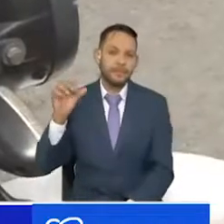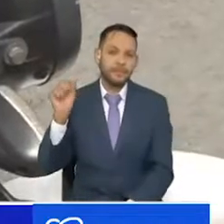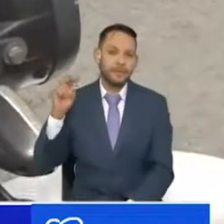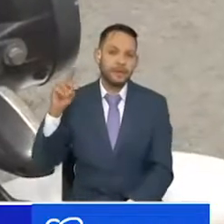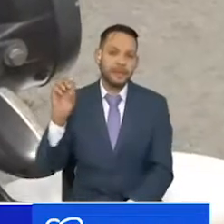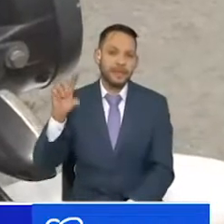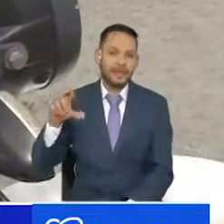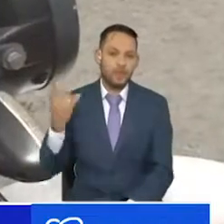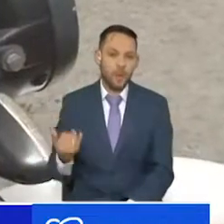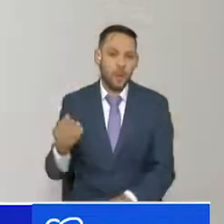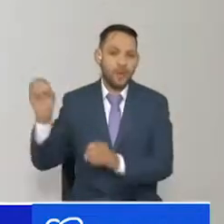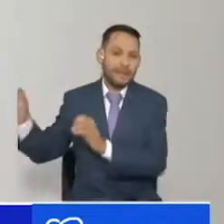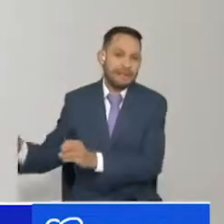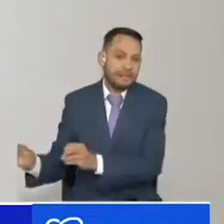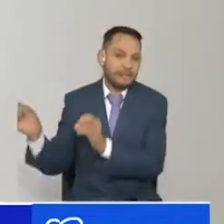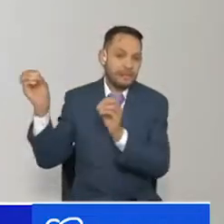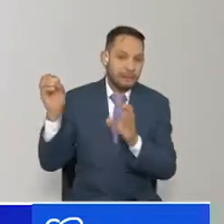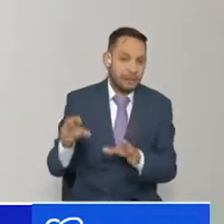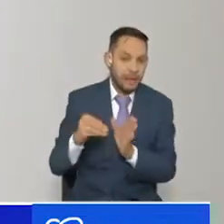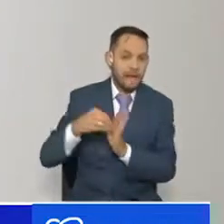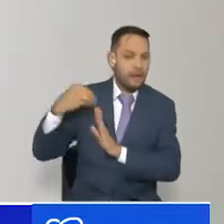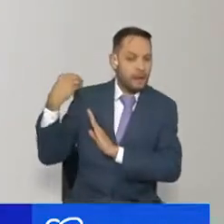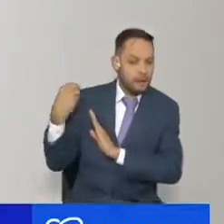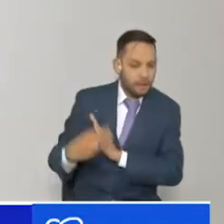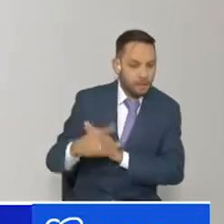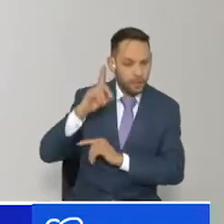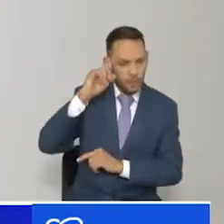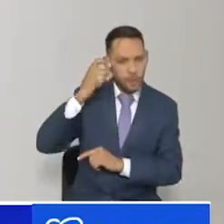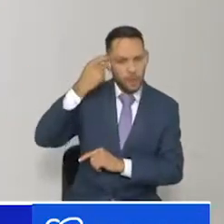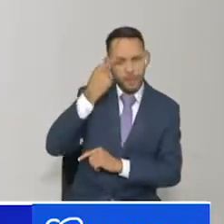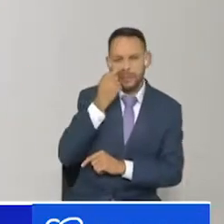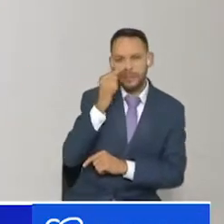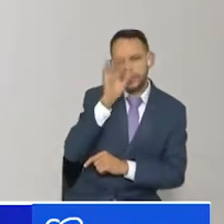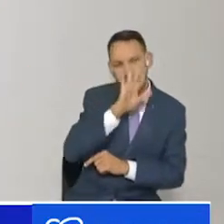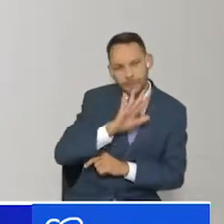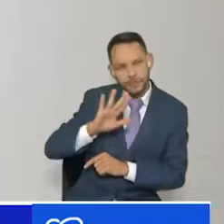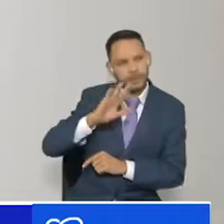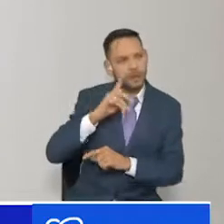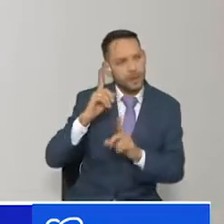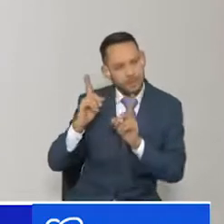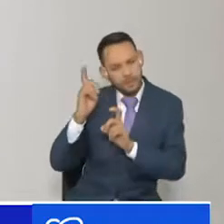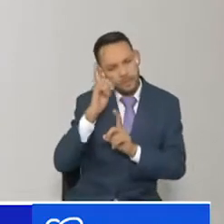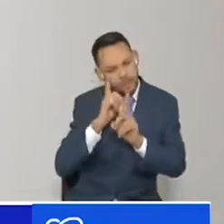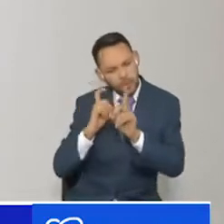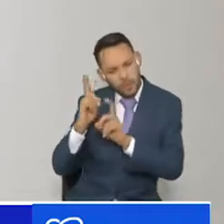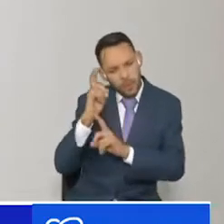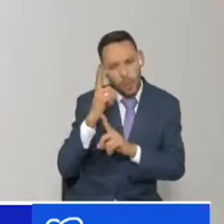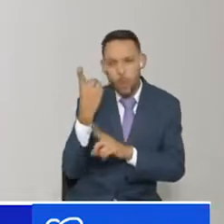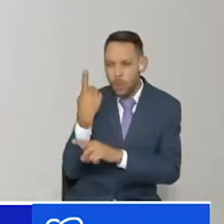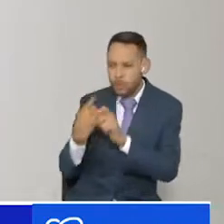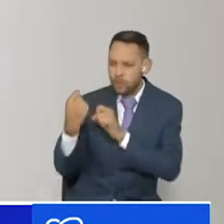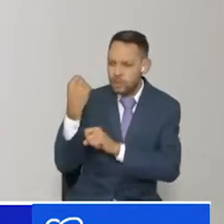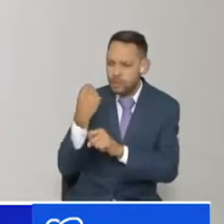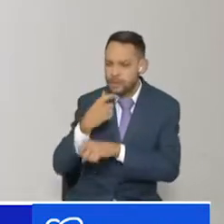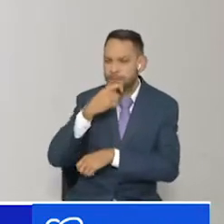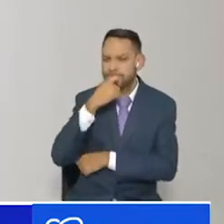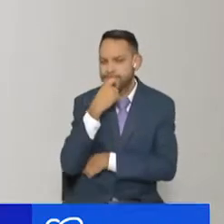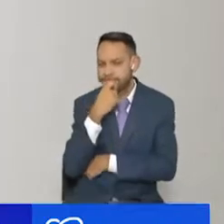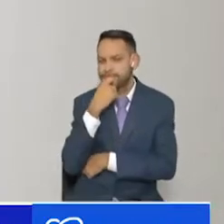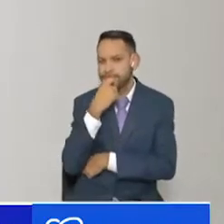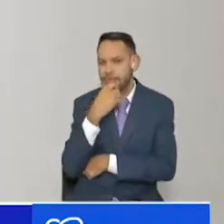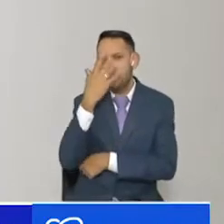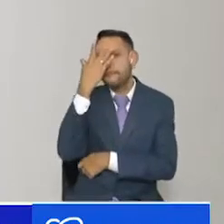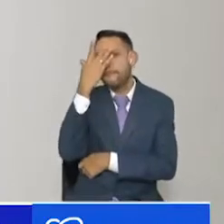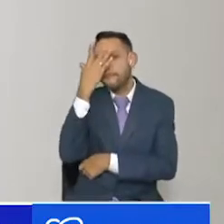costosa es una situación que el gobierno nacional viene analizando desde el año pasado toda la razón de